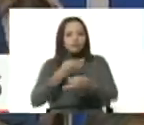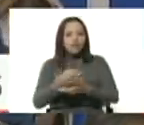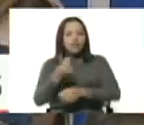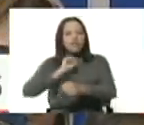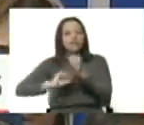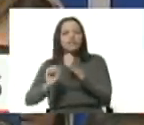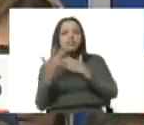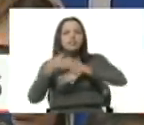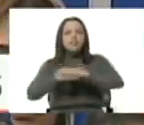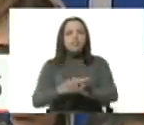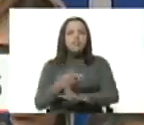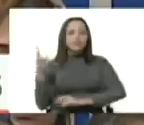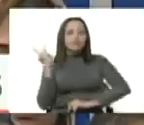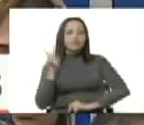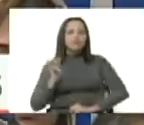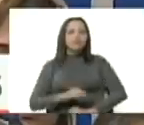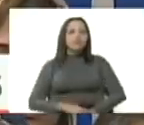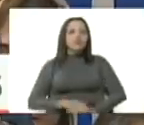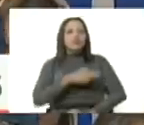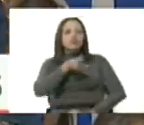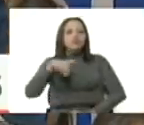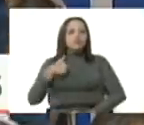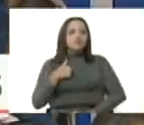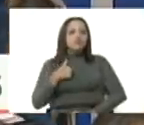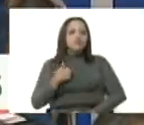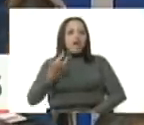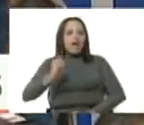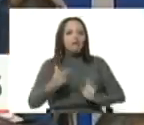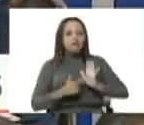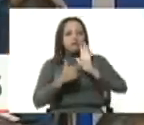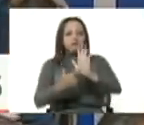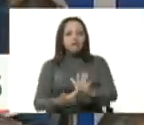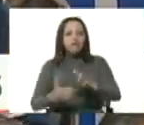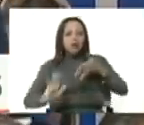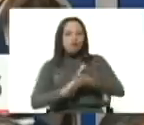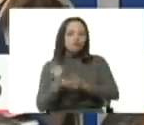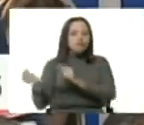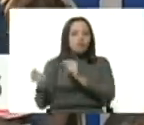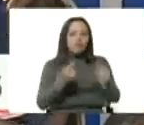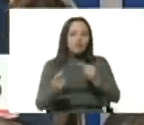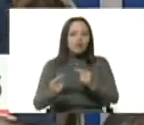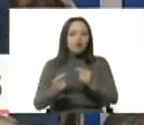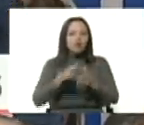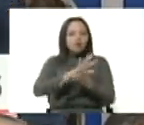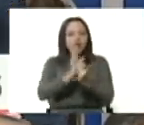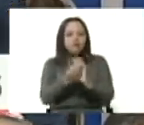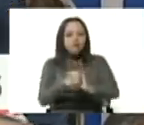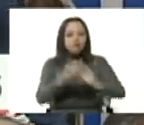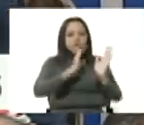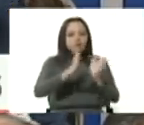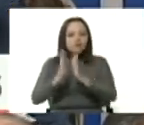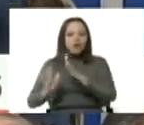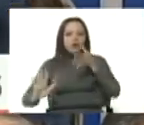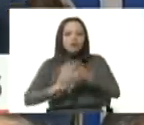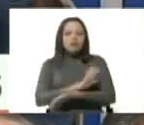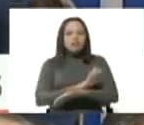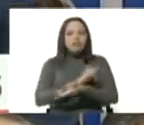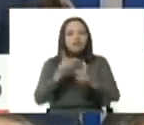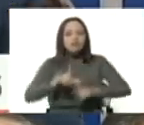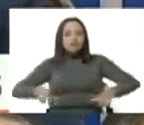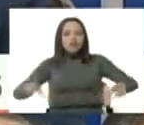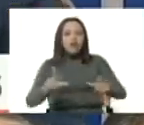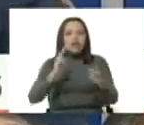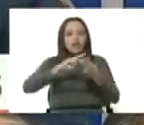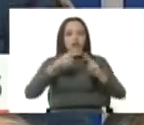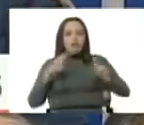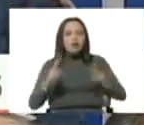defensa integral de la nación, nosotros colocamos sobre la mesa el debate y la reorganización de los cuadrantes de paz,